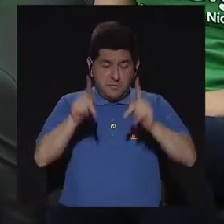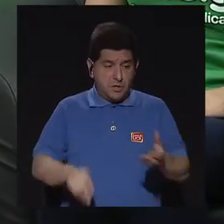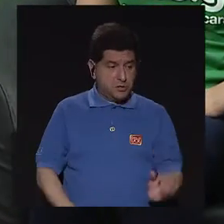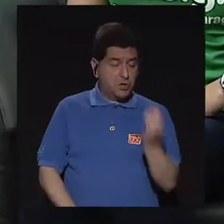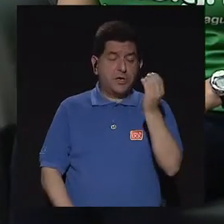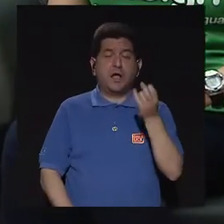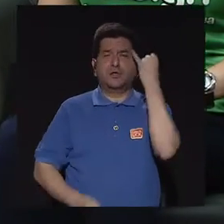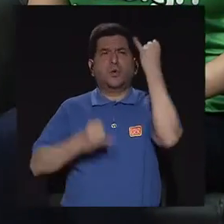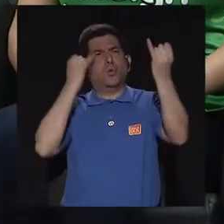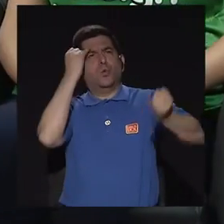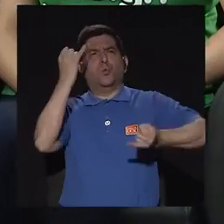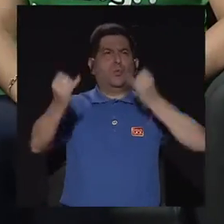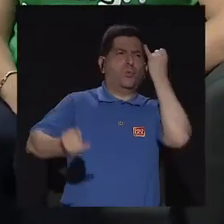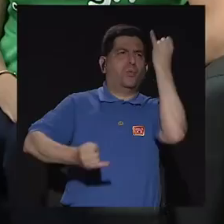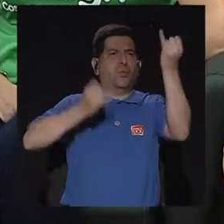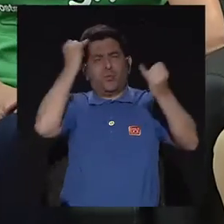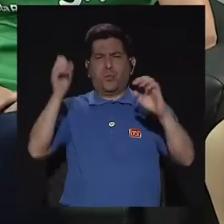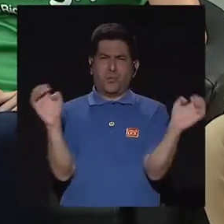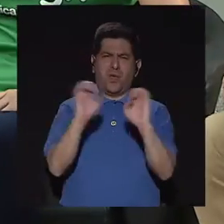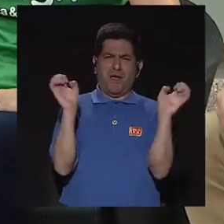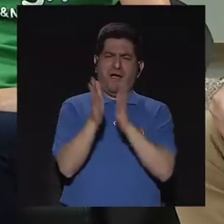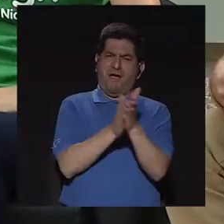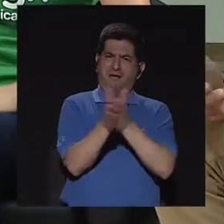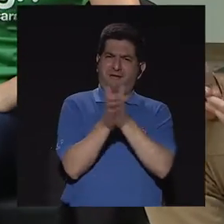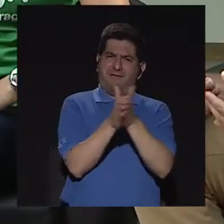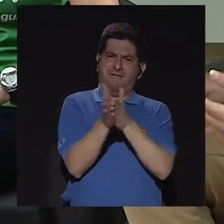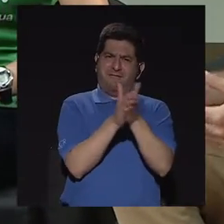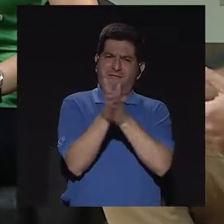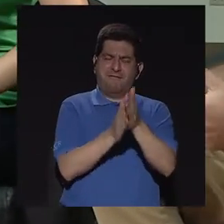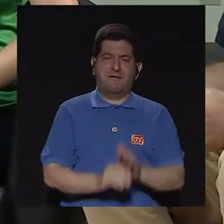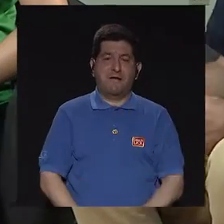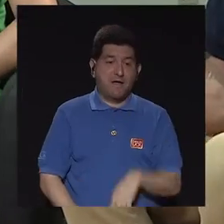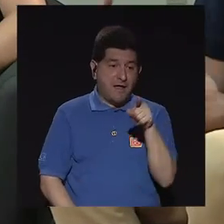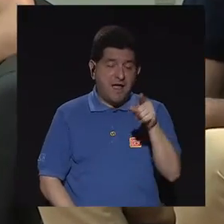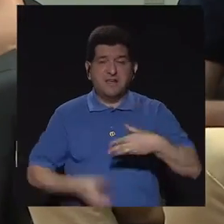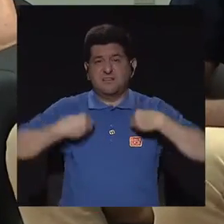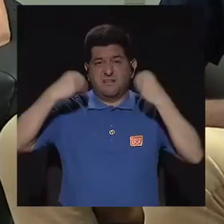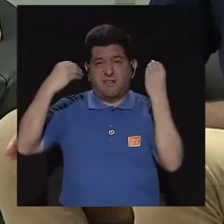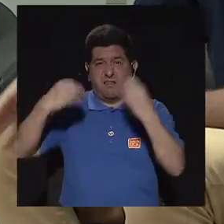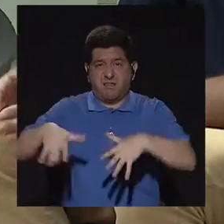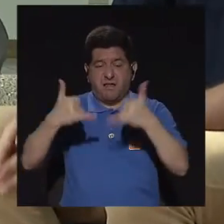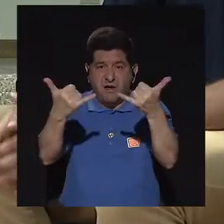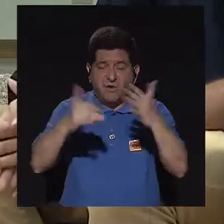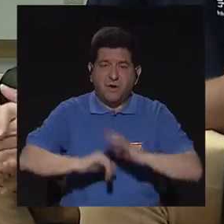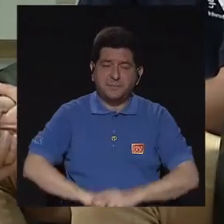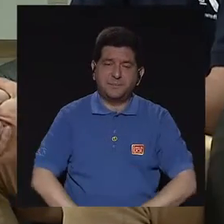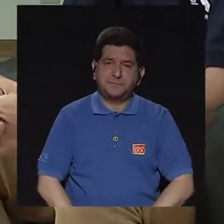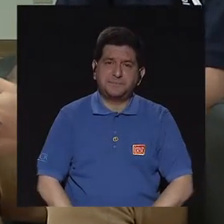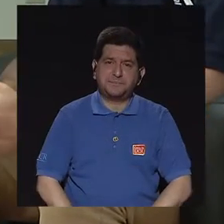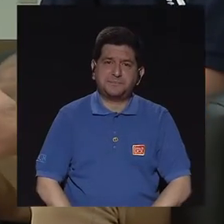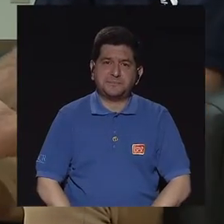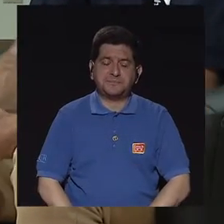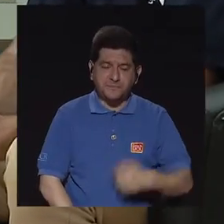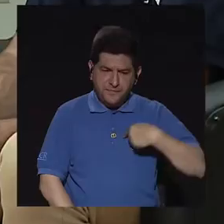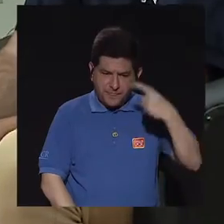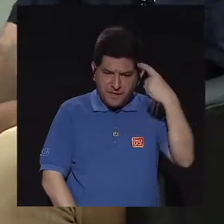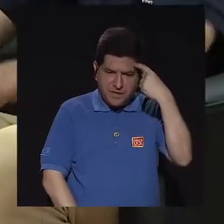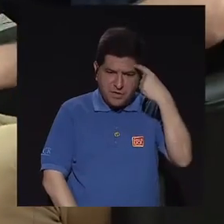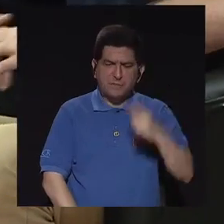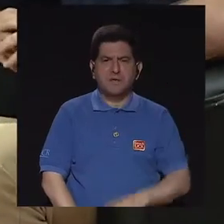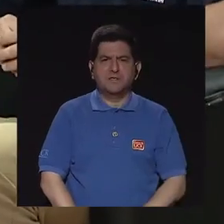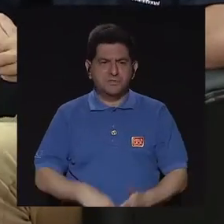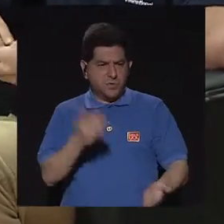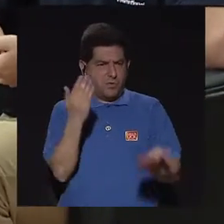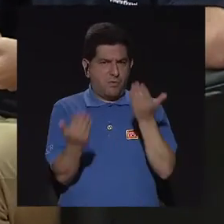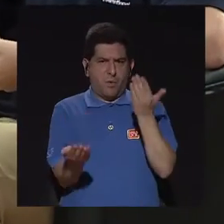muchas ideas, tiene mucha energía que hay que aprovechar, y eso es algo que se está perdiendo en este momento. Yo también pienso que